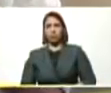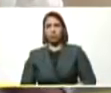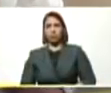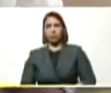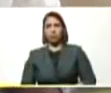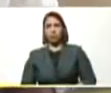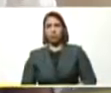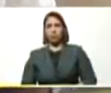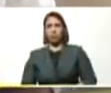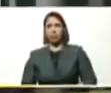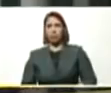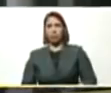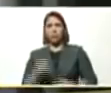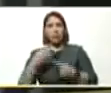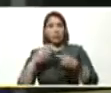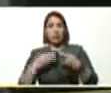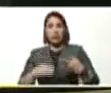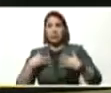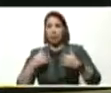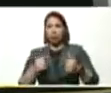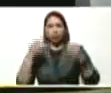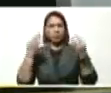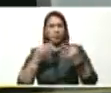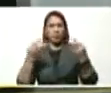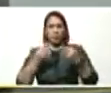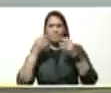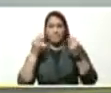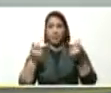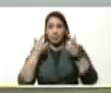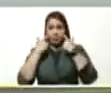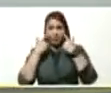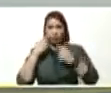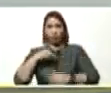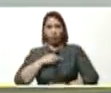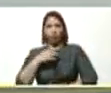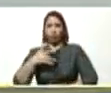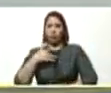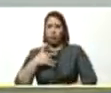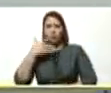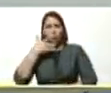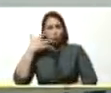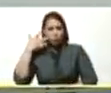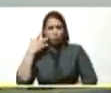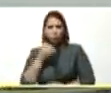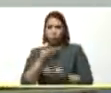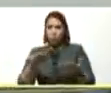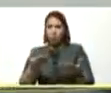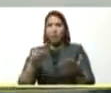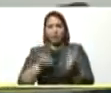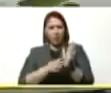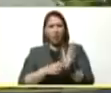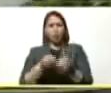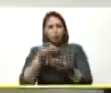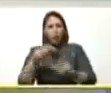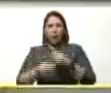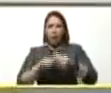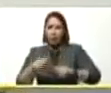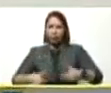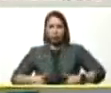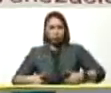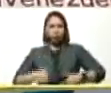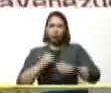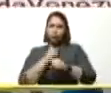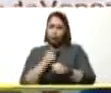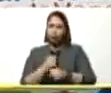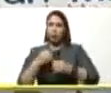desodorantes, cosas de ahí para arriba, han estado siempre pendientes y nos sentimos muy orgullosos de ustedes, de verdad, porque han hecho su cometido, han